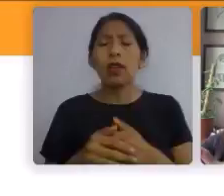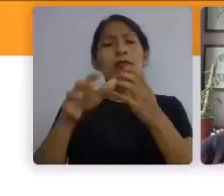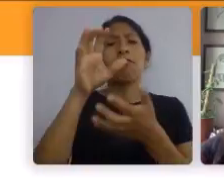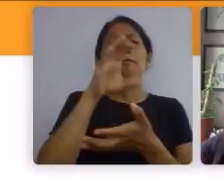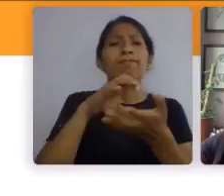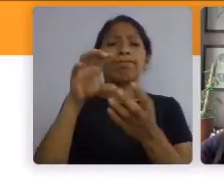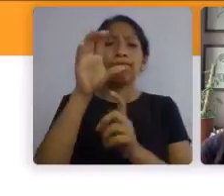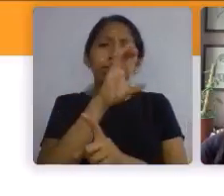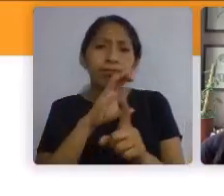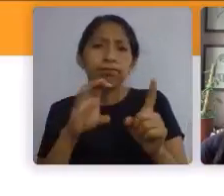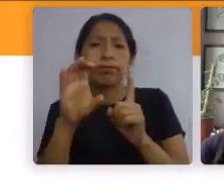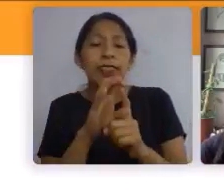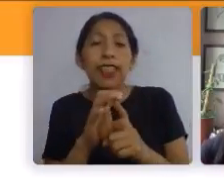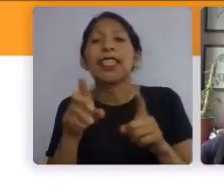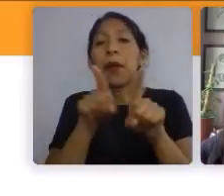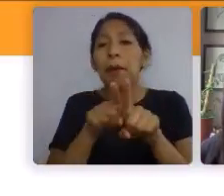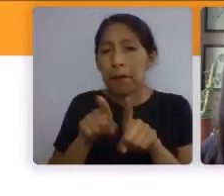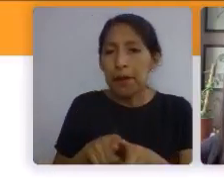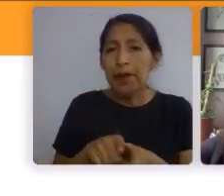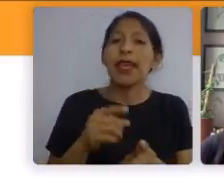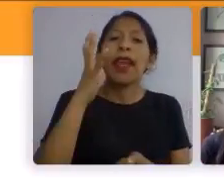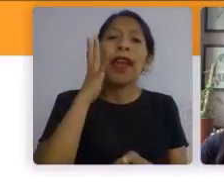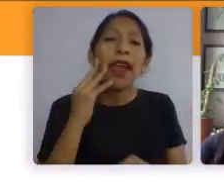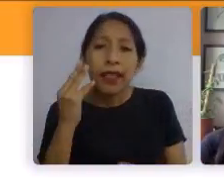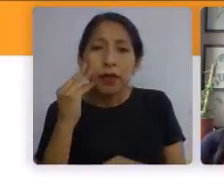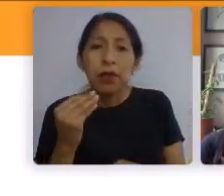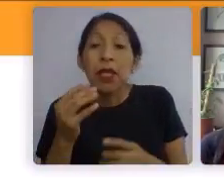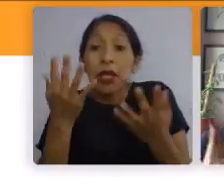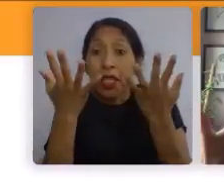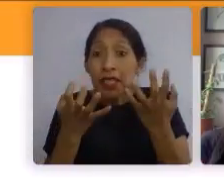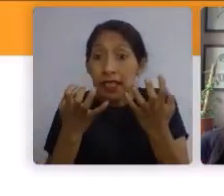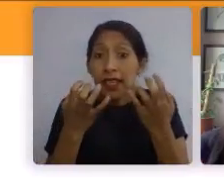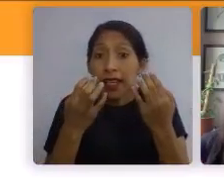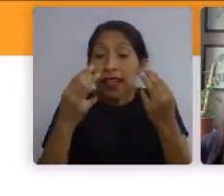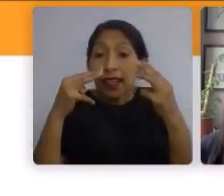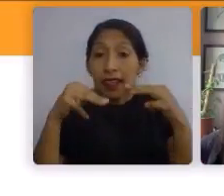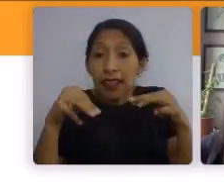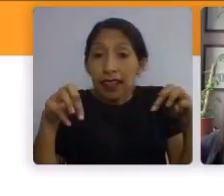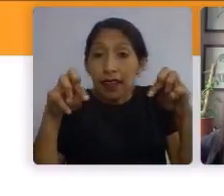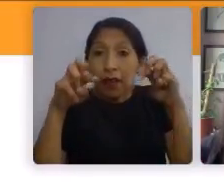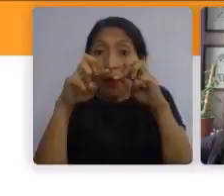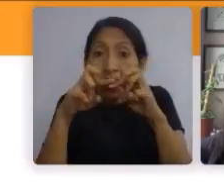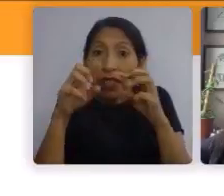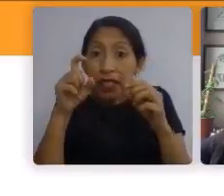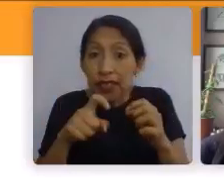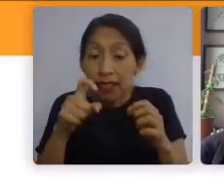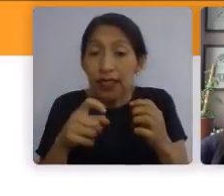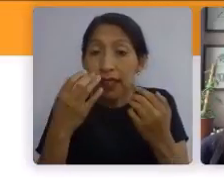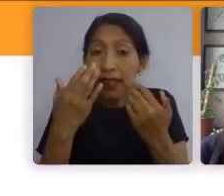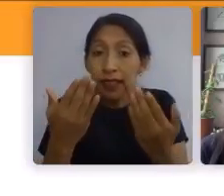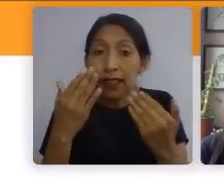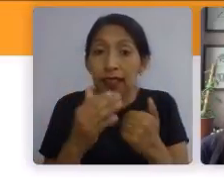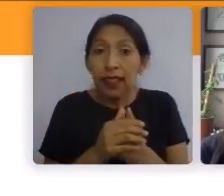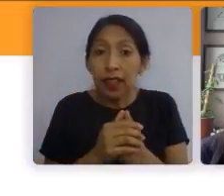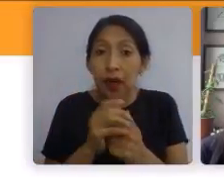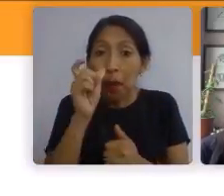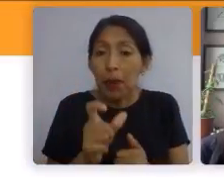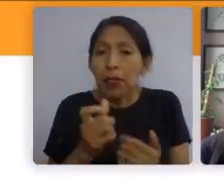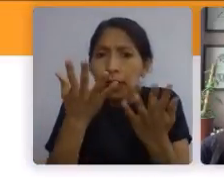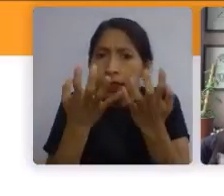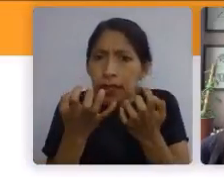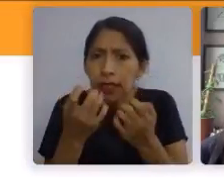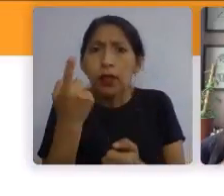cultura, naturaleza y aventura, ¿no? Por ejemplo, para acceder a Machu Picchu tienes que hacer trekking. Estamos hablando también que son personas que están